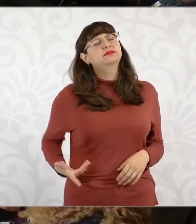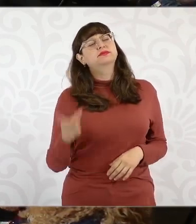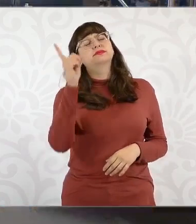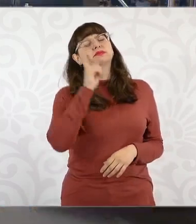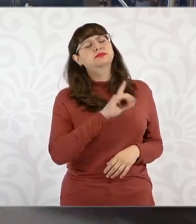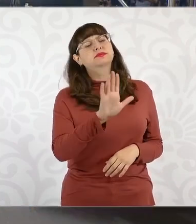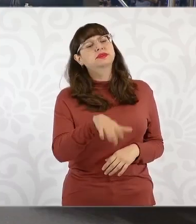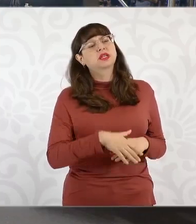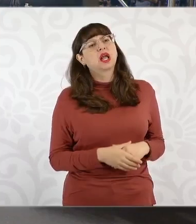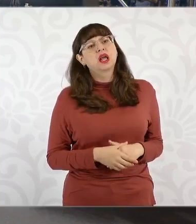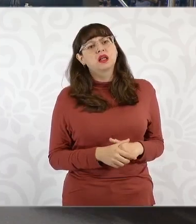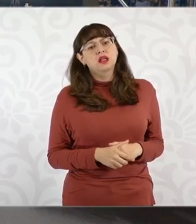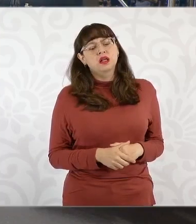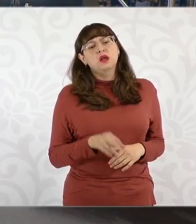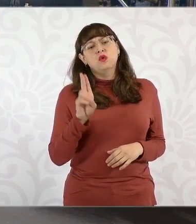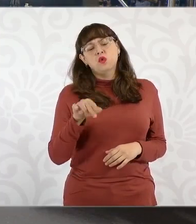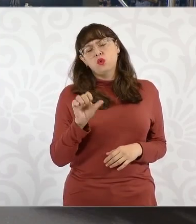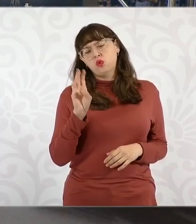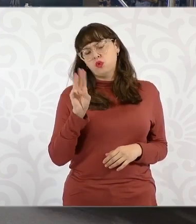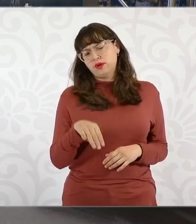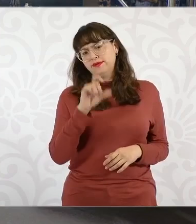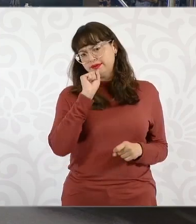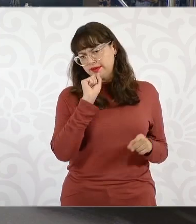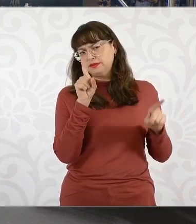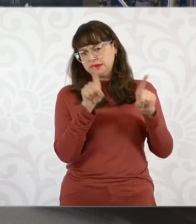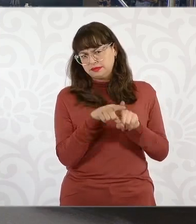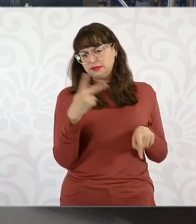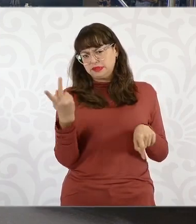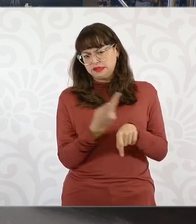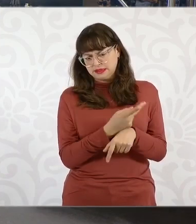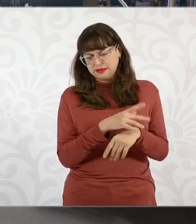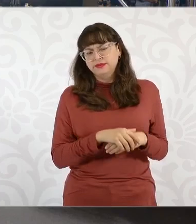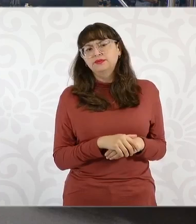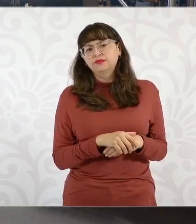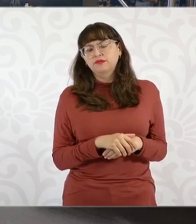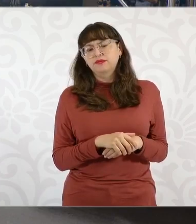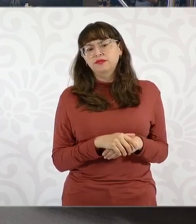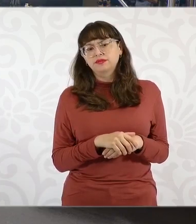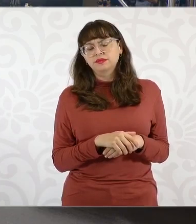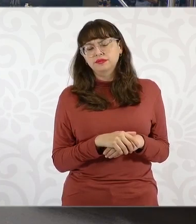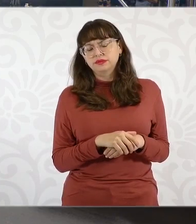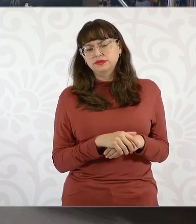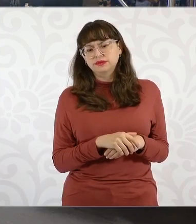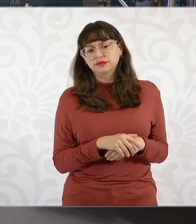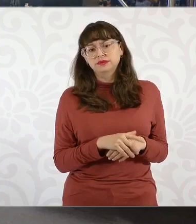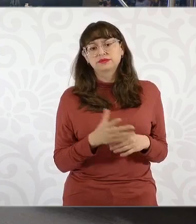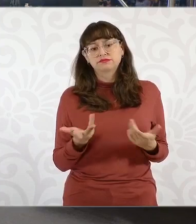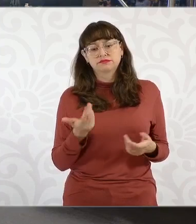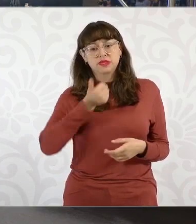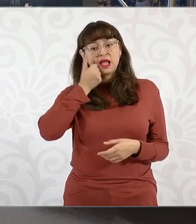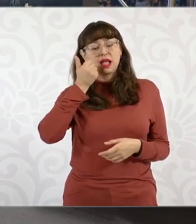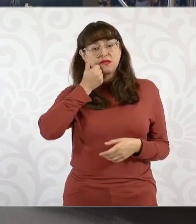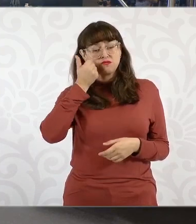tema de la Universidad Nacional Autónoma de México se estima que solo el 80%, o bueno, el 80% de los convocados